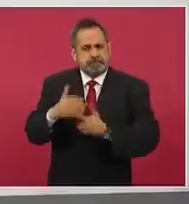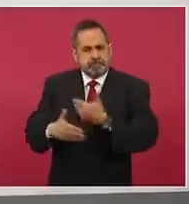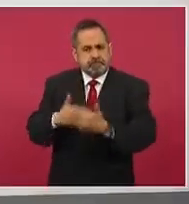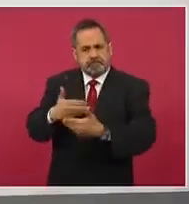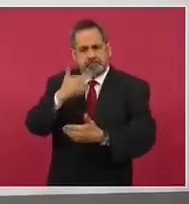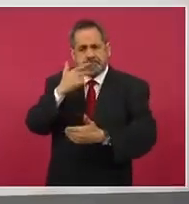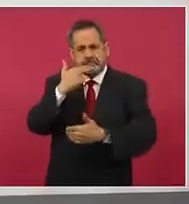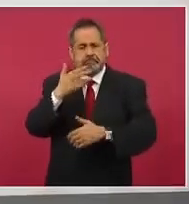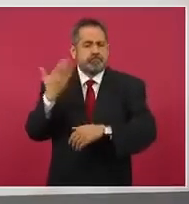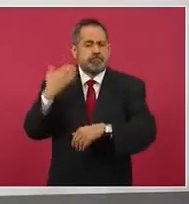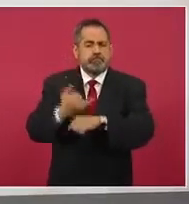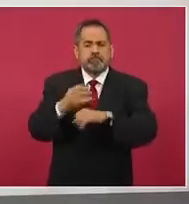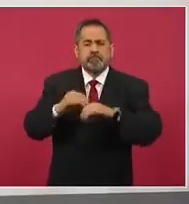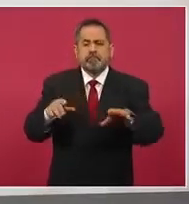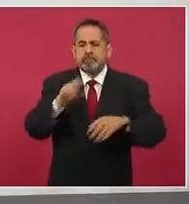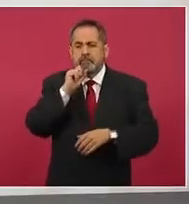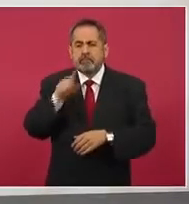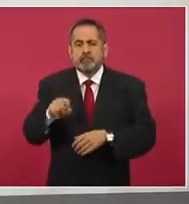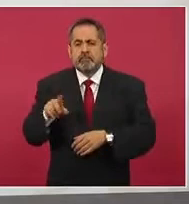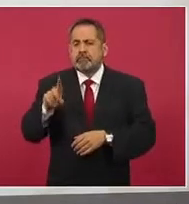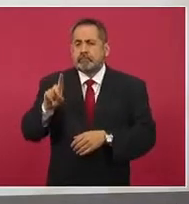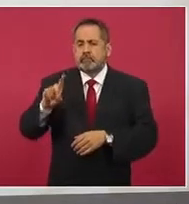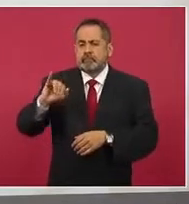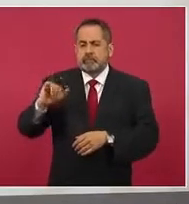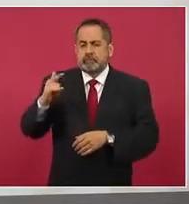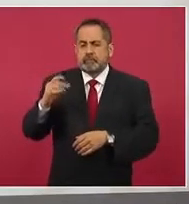estuvo Diego Prieto de el INAH